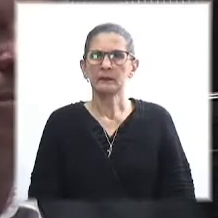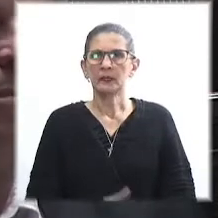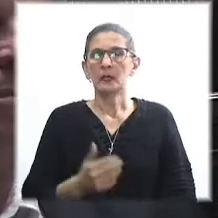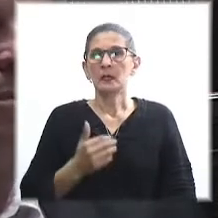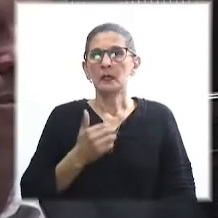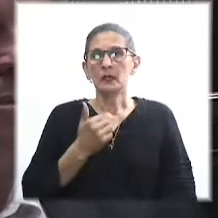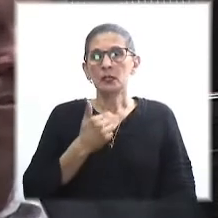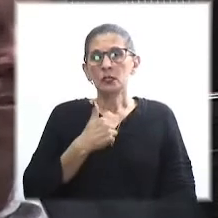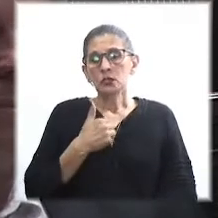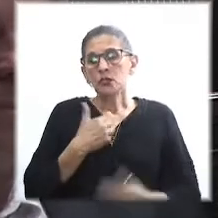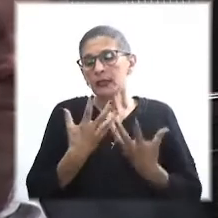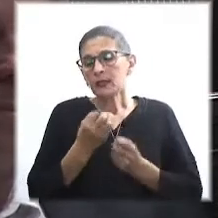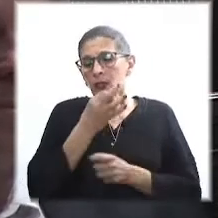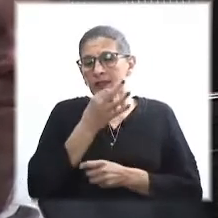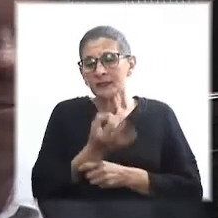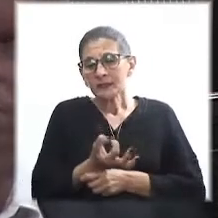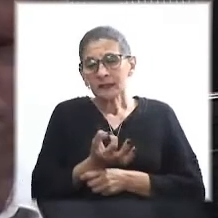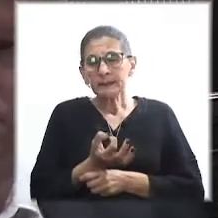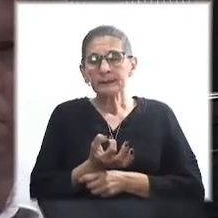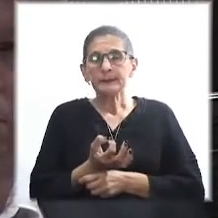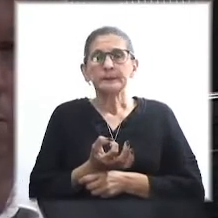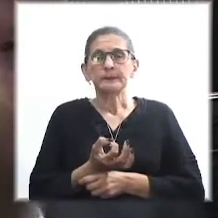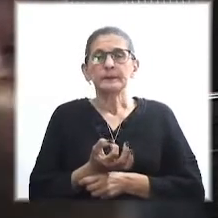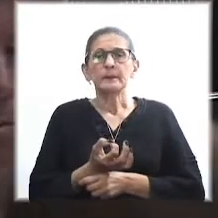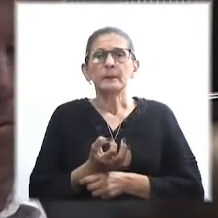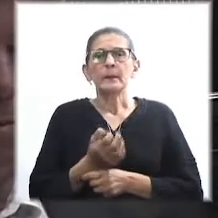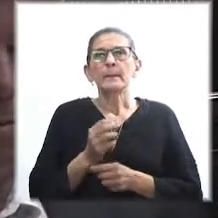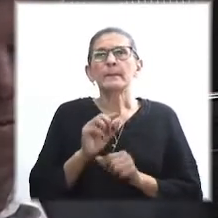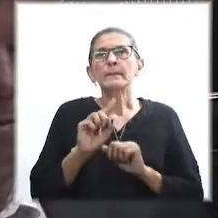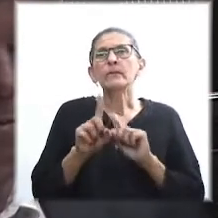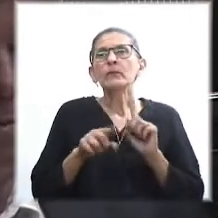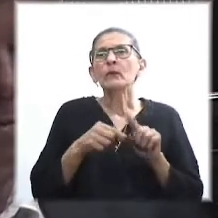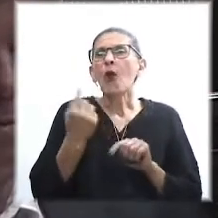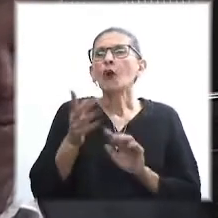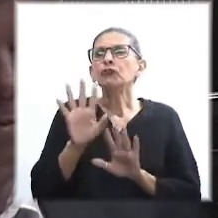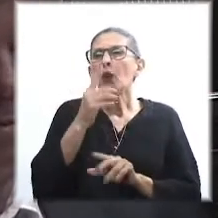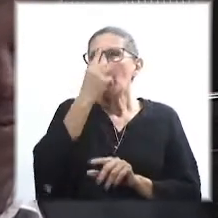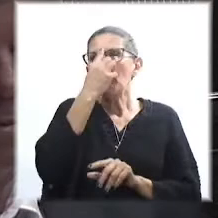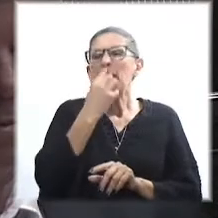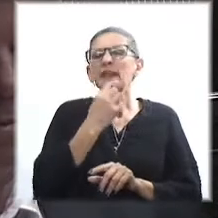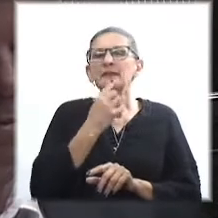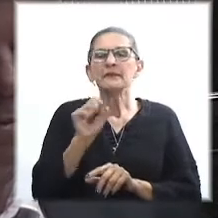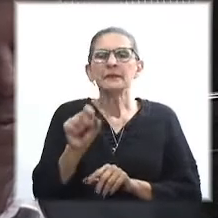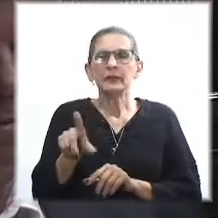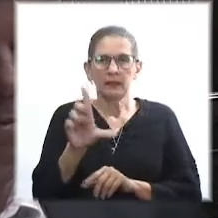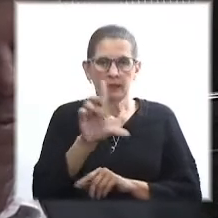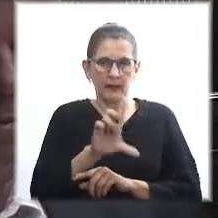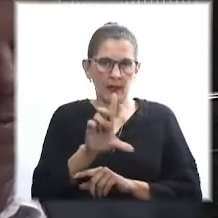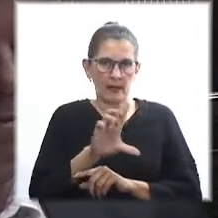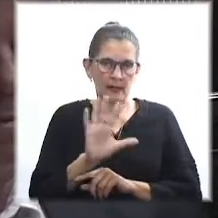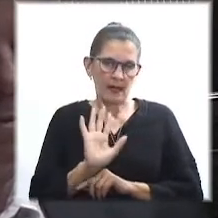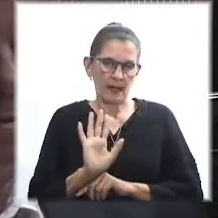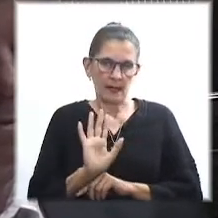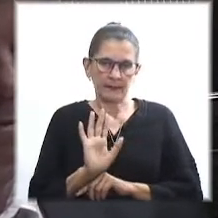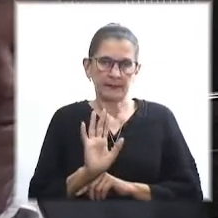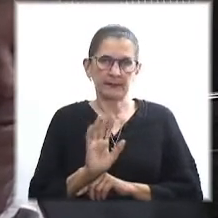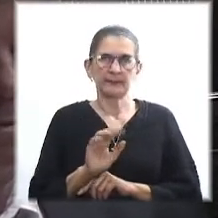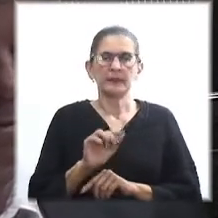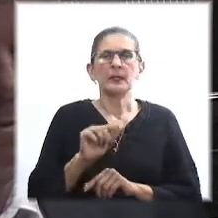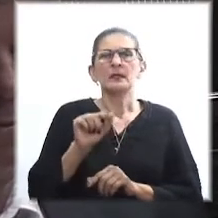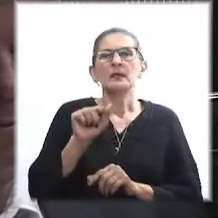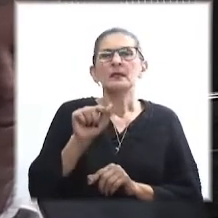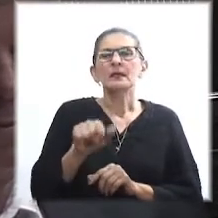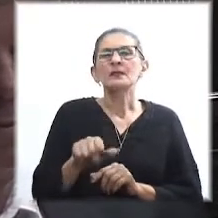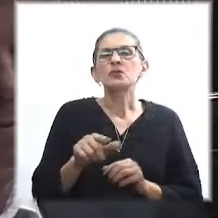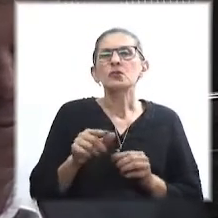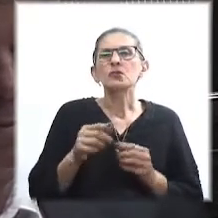Yo quiero destacar, señora presidenta, otro perfil del doctor Larrañaga, que es su sentido